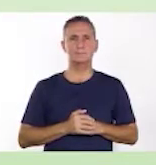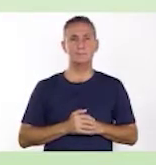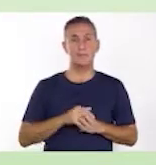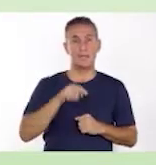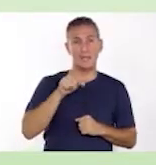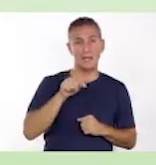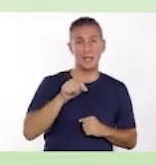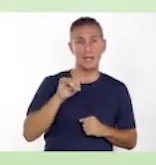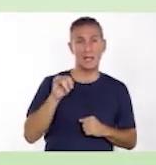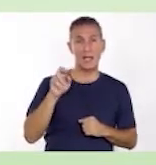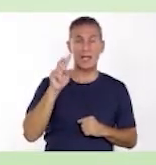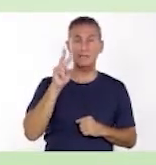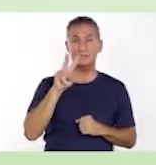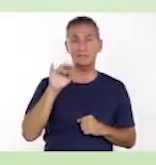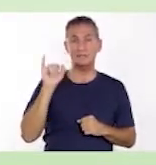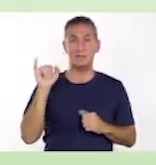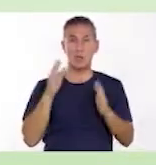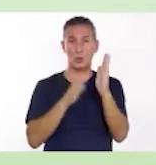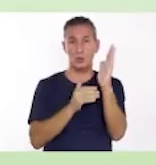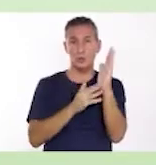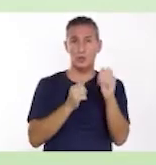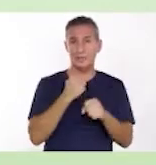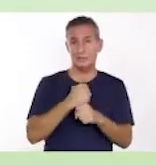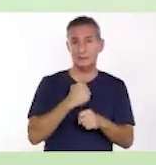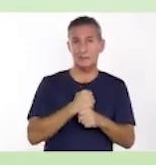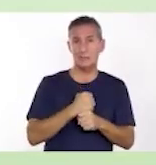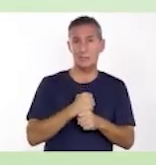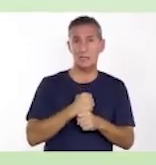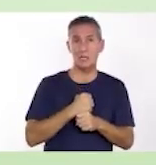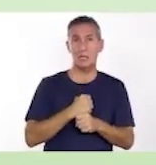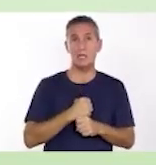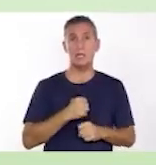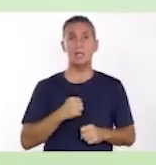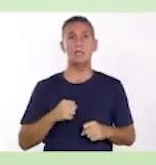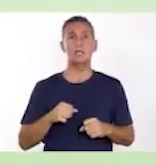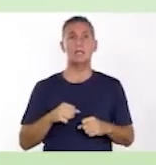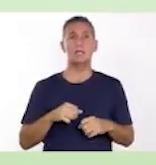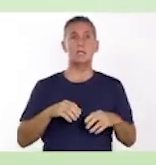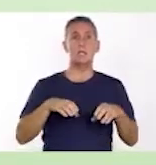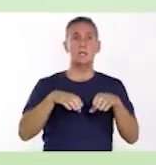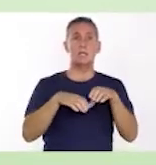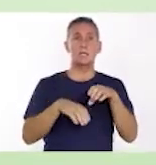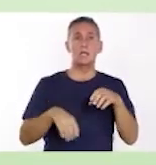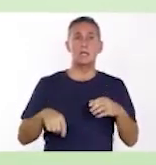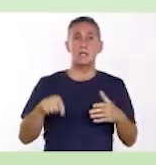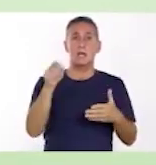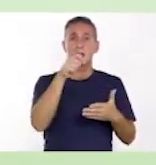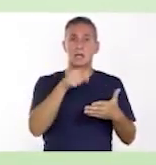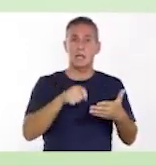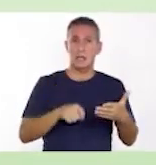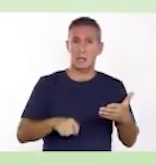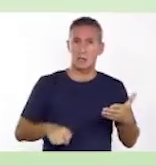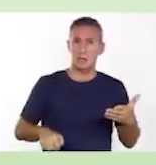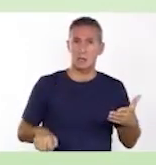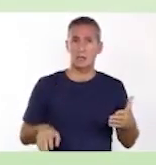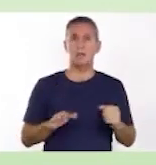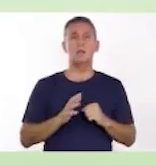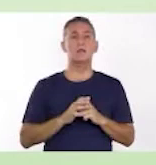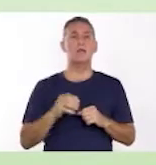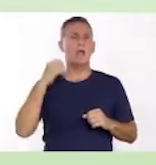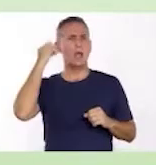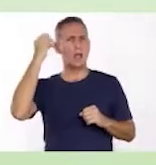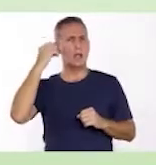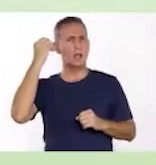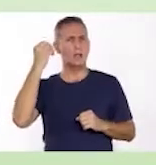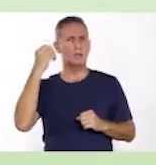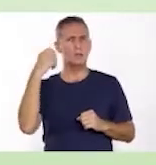En el segundo semestre vamos a trabajar el clasicismo francés, caracterización,